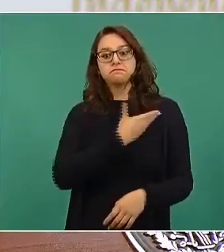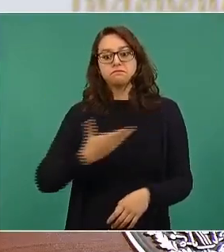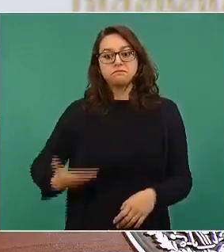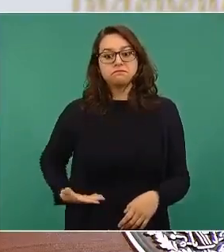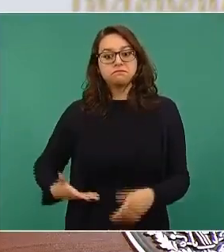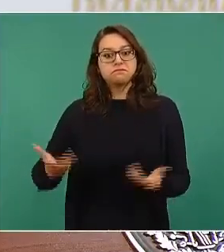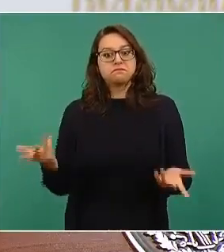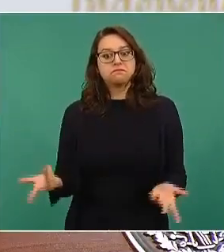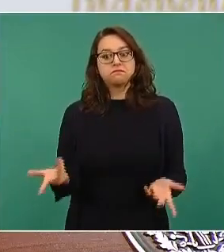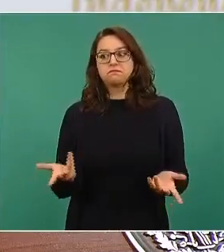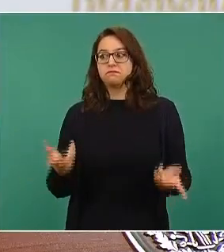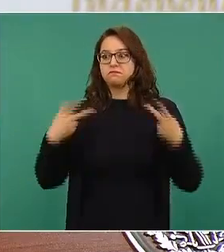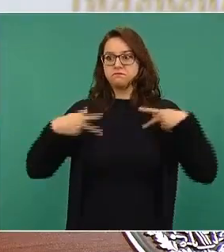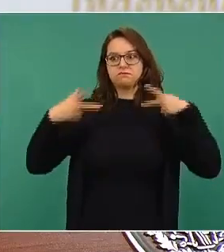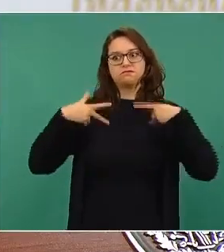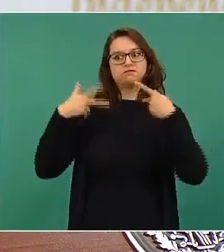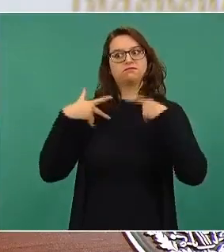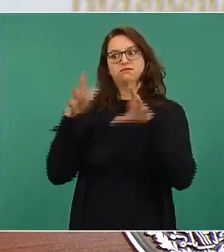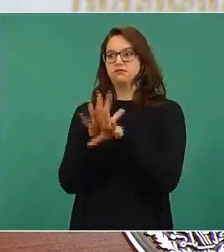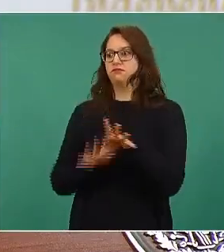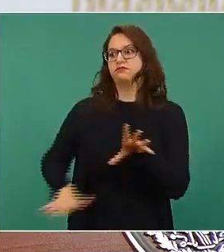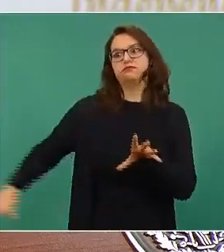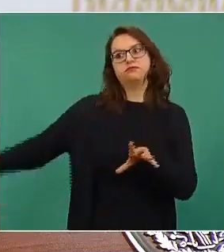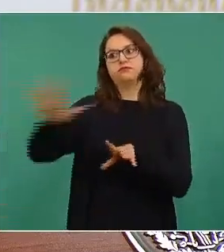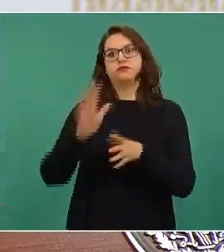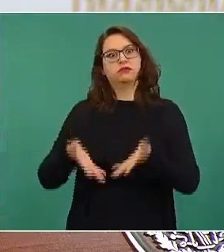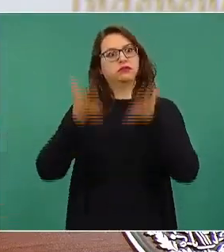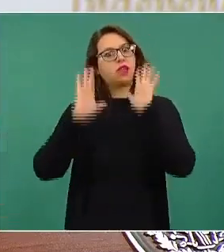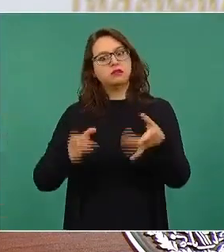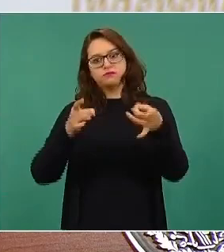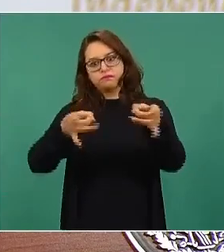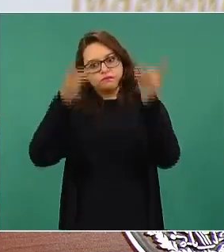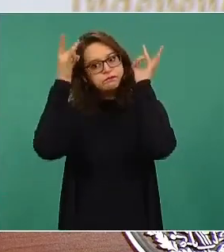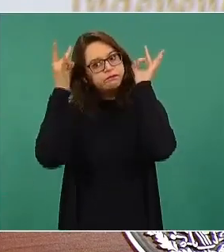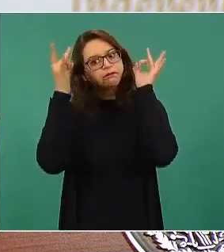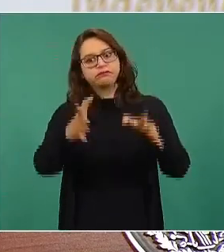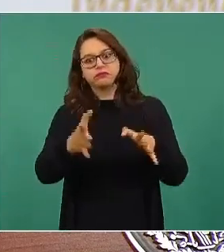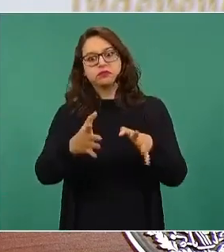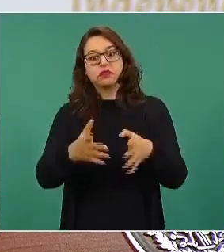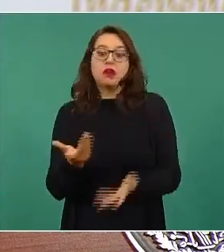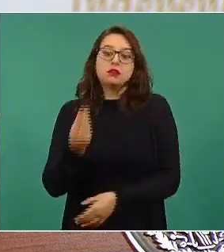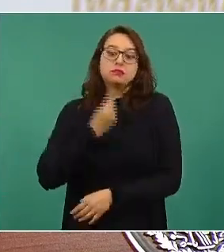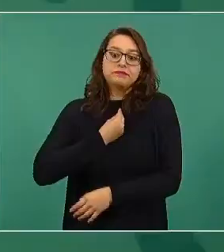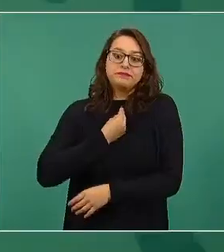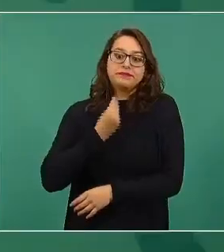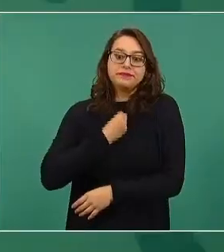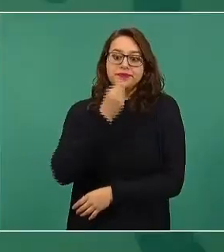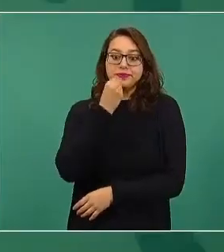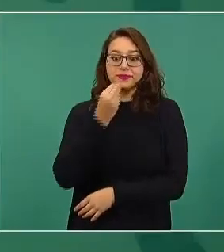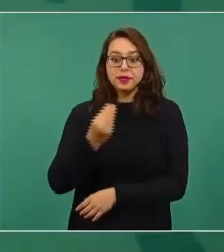inconforme con el presidente y lo tienen que aguantar